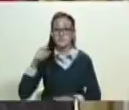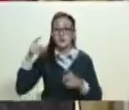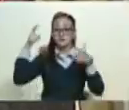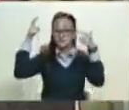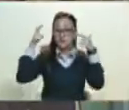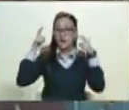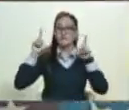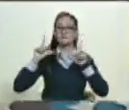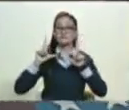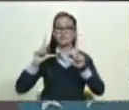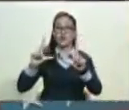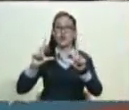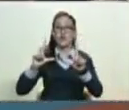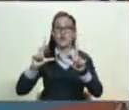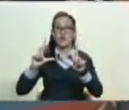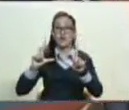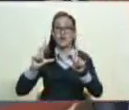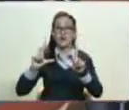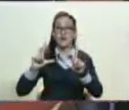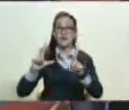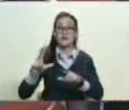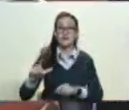Frías.